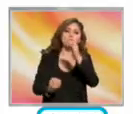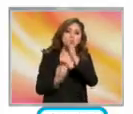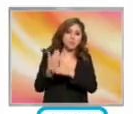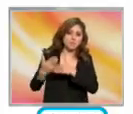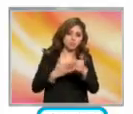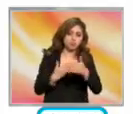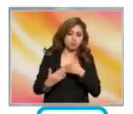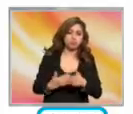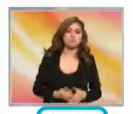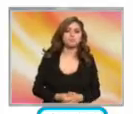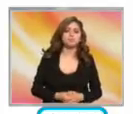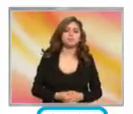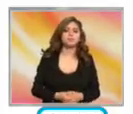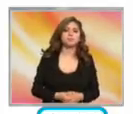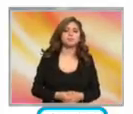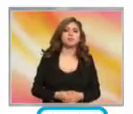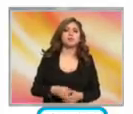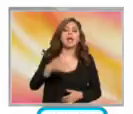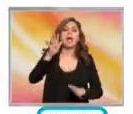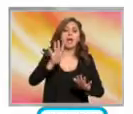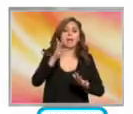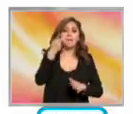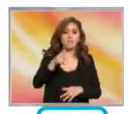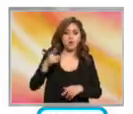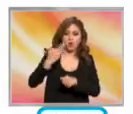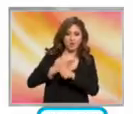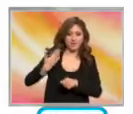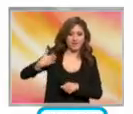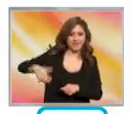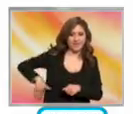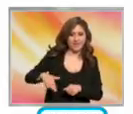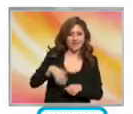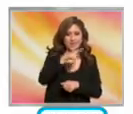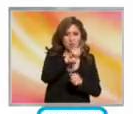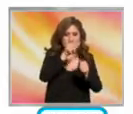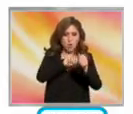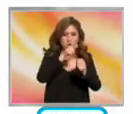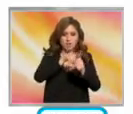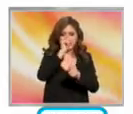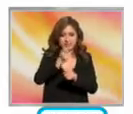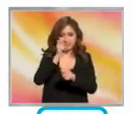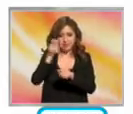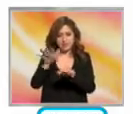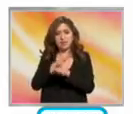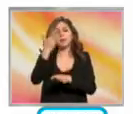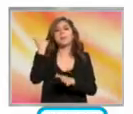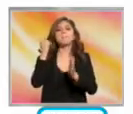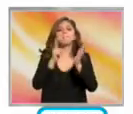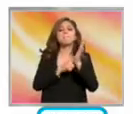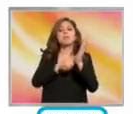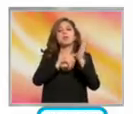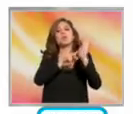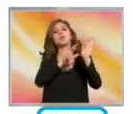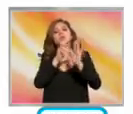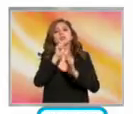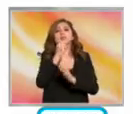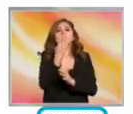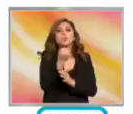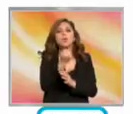Muy Pero aquí es cuando parecida. también ya los colores cambiaron de significado, ¿no? Que Sí, me comentabas. los colores han ido cambiando hasta 1969 que se